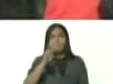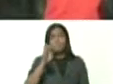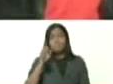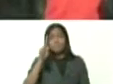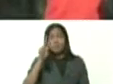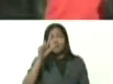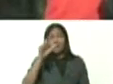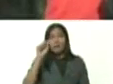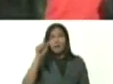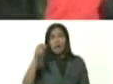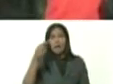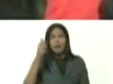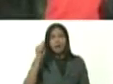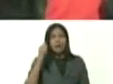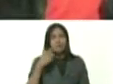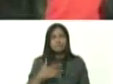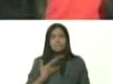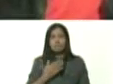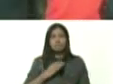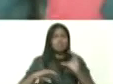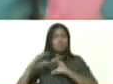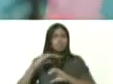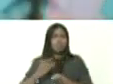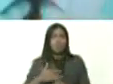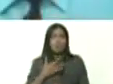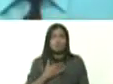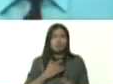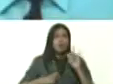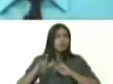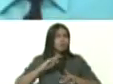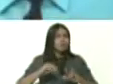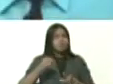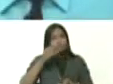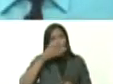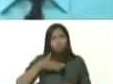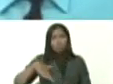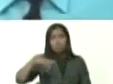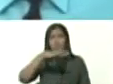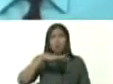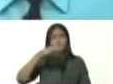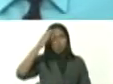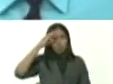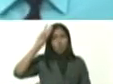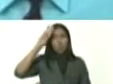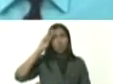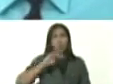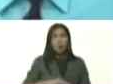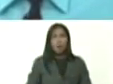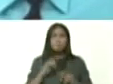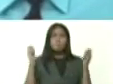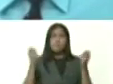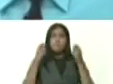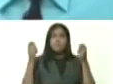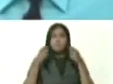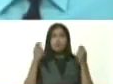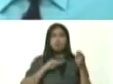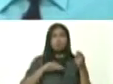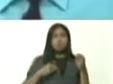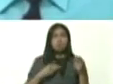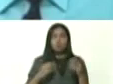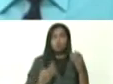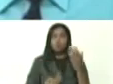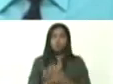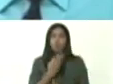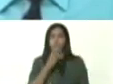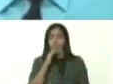que es una eminencia de científico muy querido y respetado por nuestro pueblo, por los compañeros que impulsaron el programa. Hoy no está el fundador,